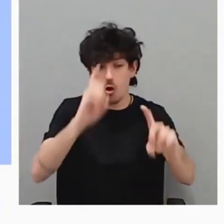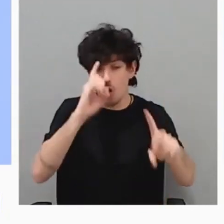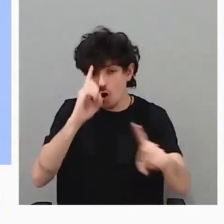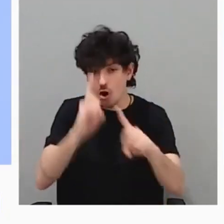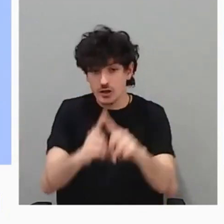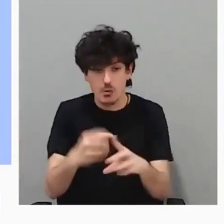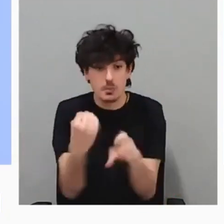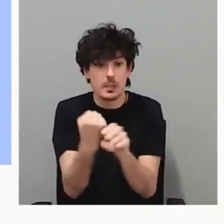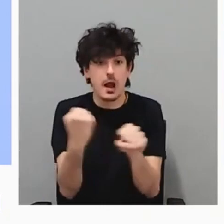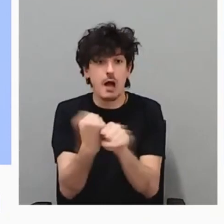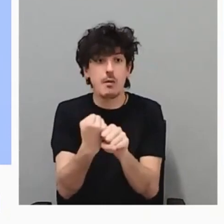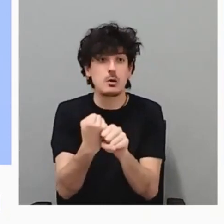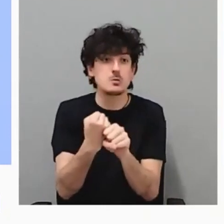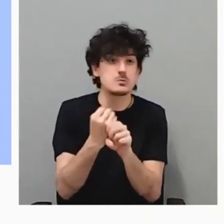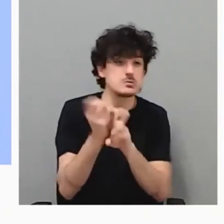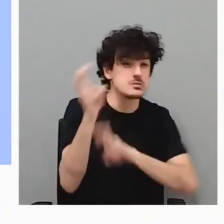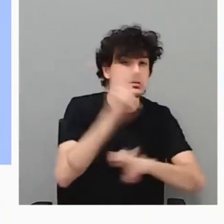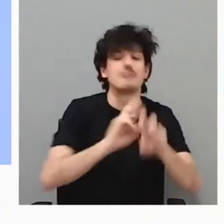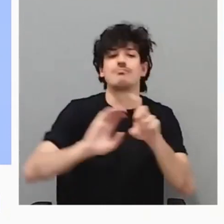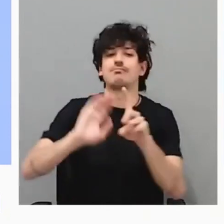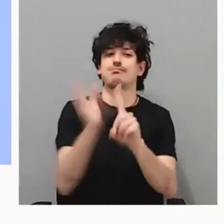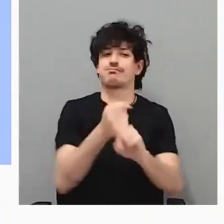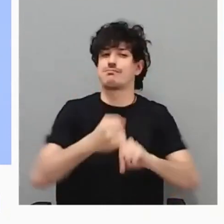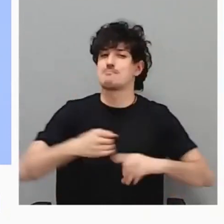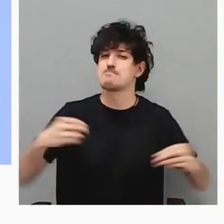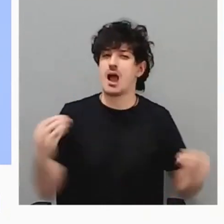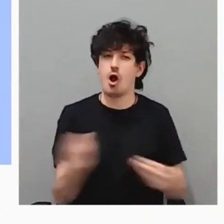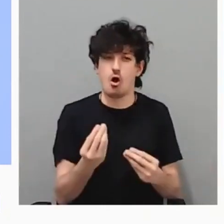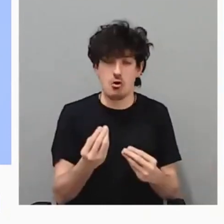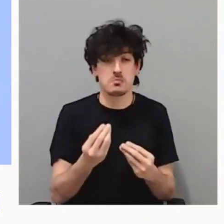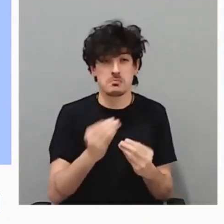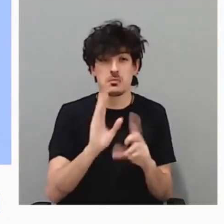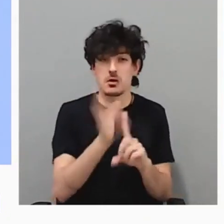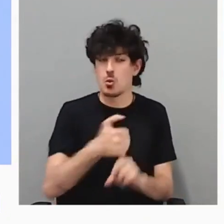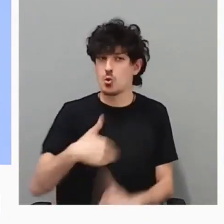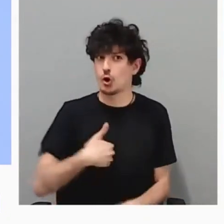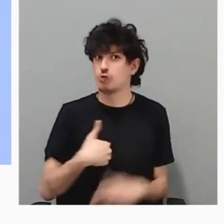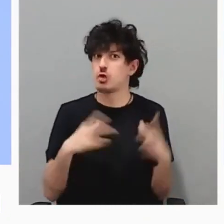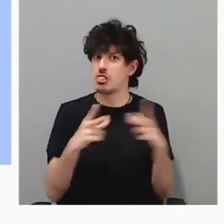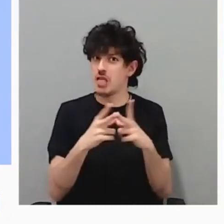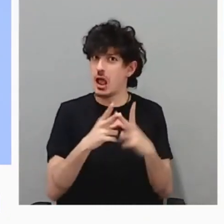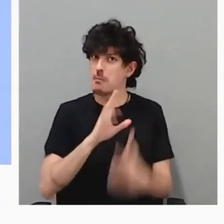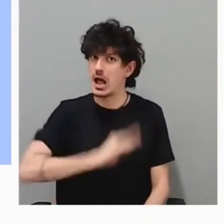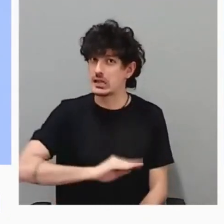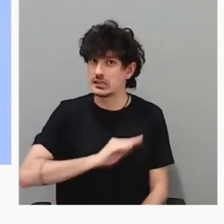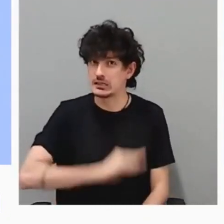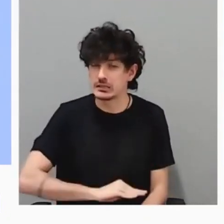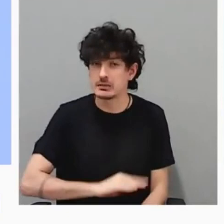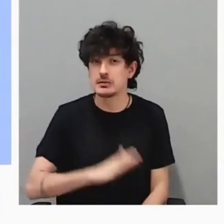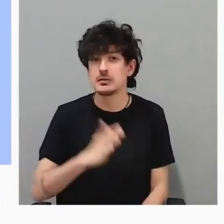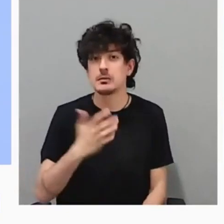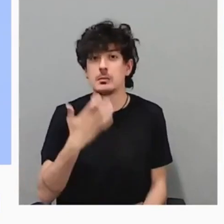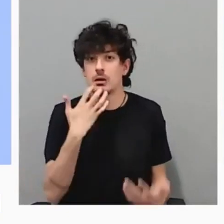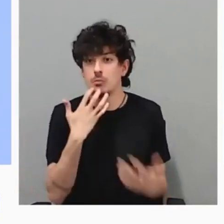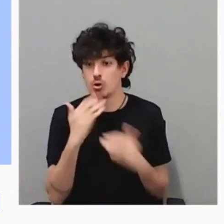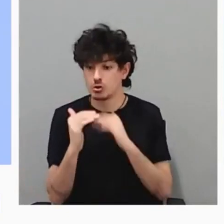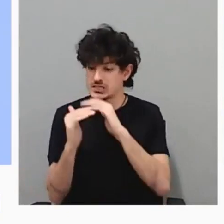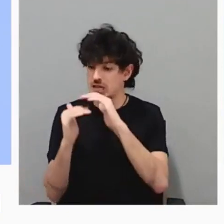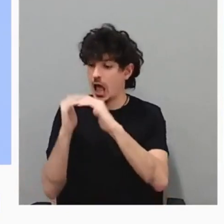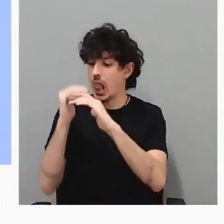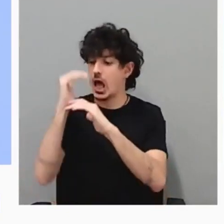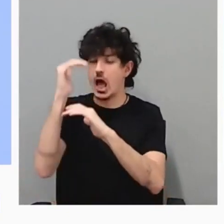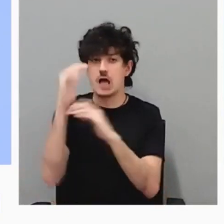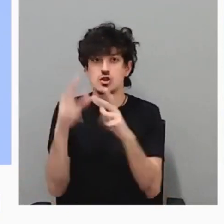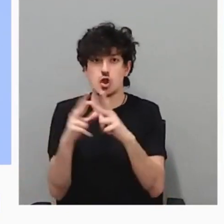empleo y eso es un rol muy social, ¿no? Porque subir la escala socioeconómica obviamente es muy